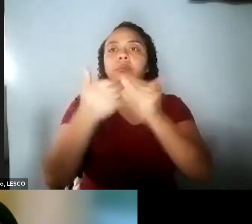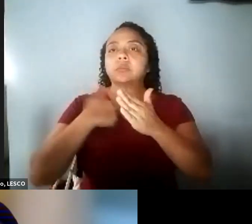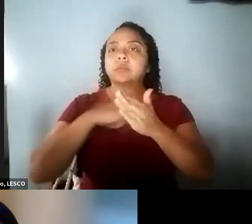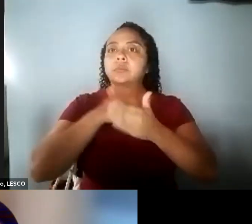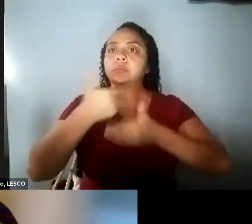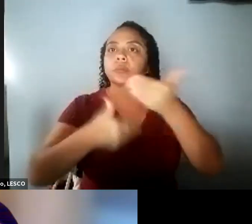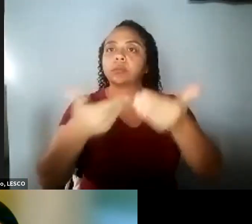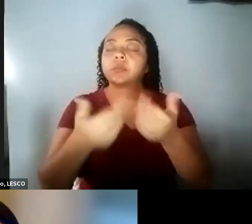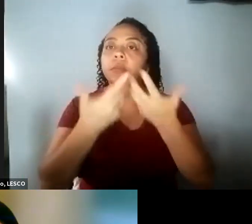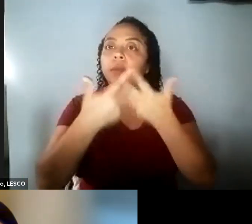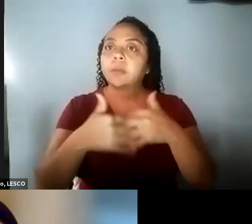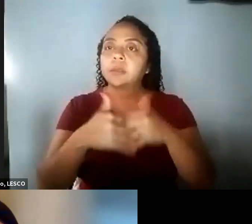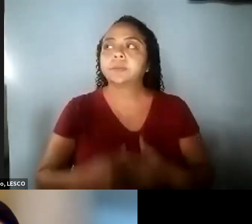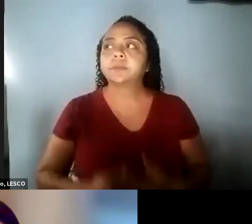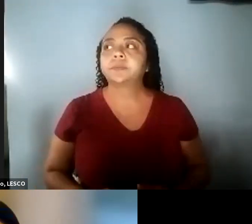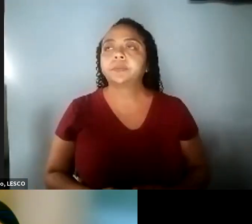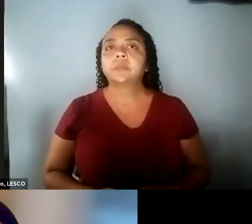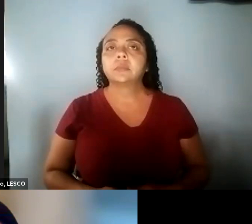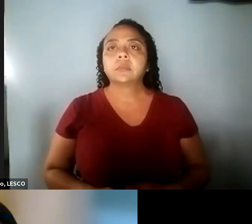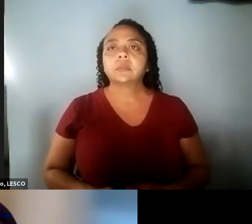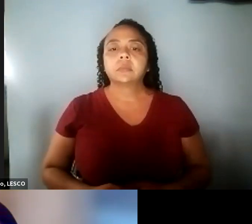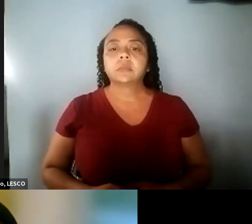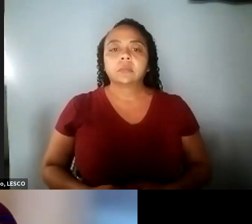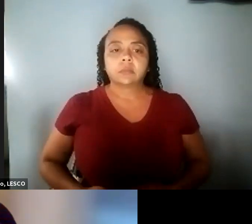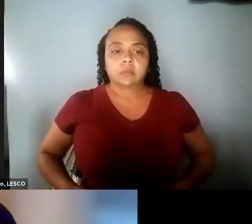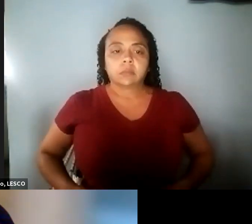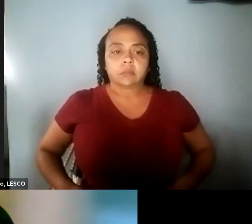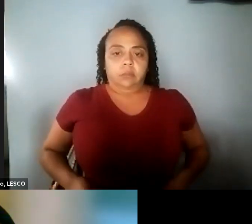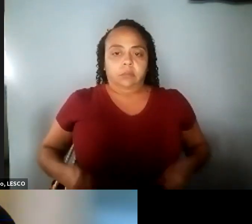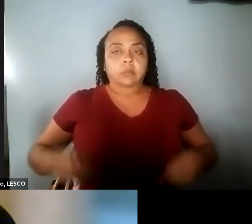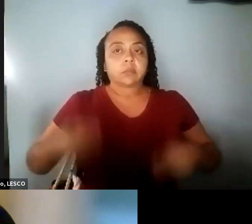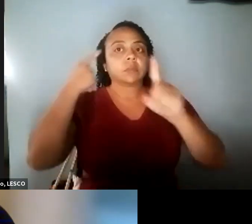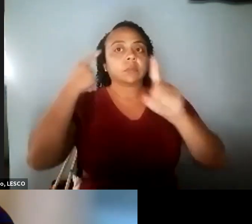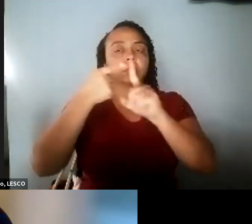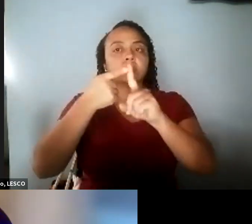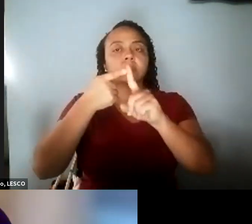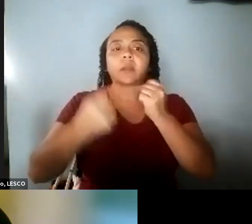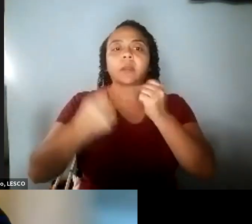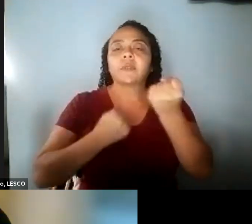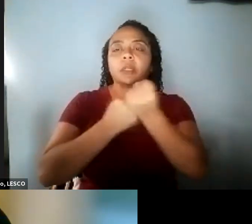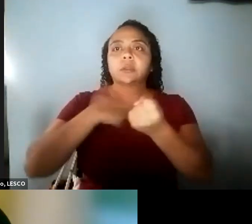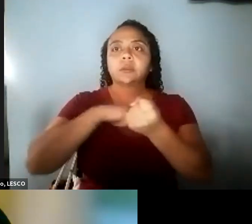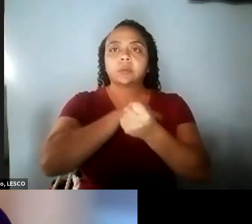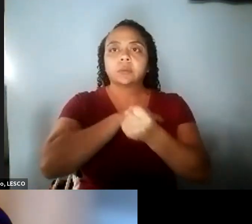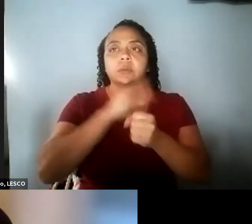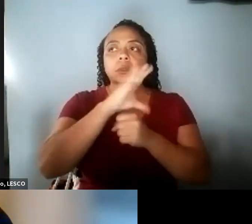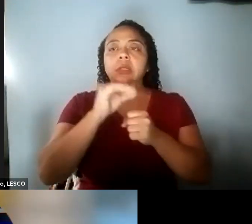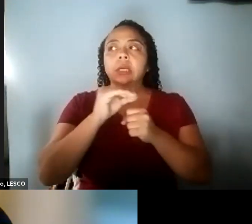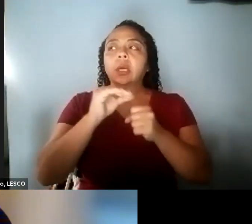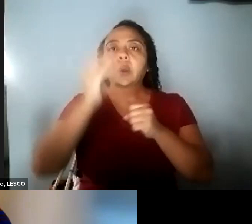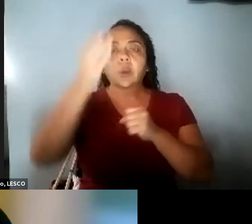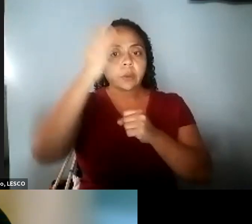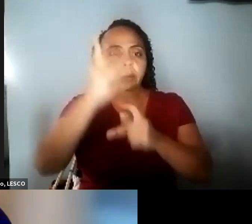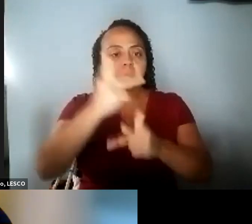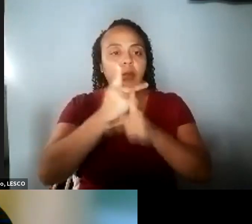la corporación pues como el objetivo de fortalecer nuestras operaciones y generar esa cultura de prevención que hemos logrado